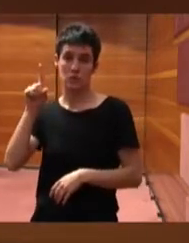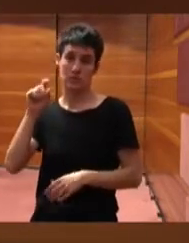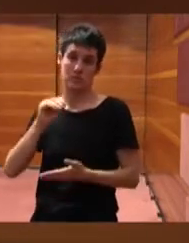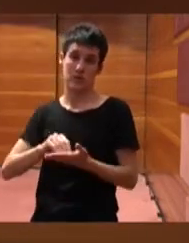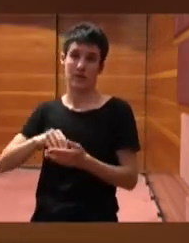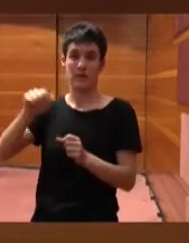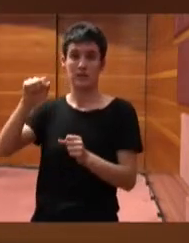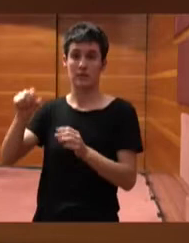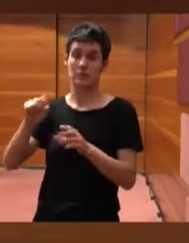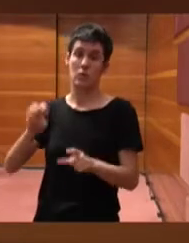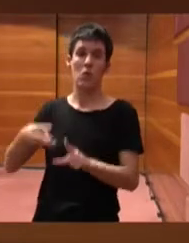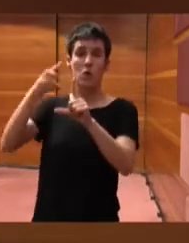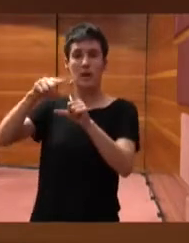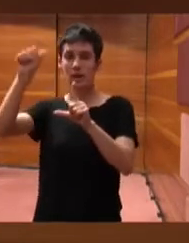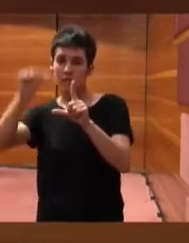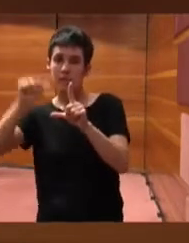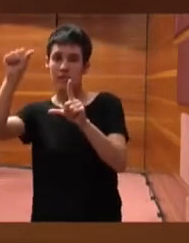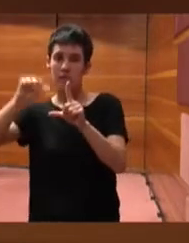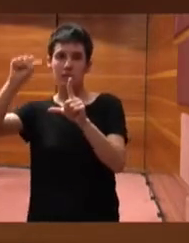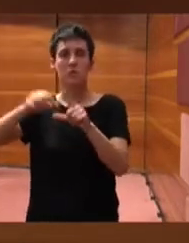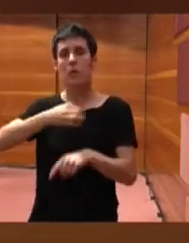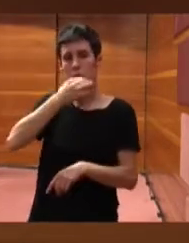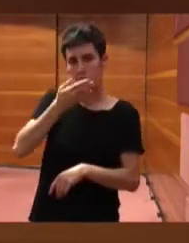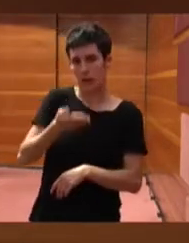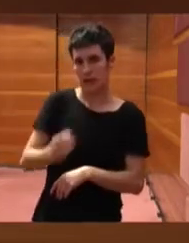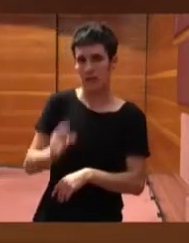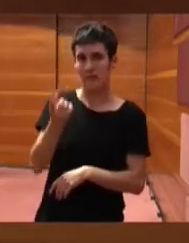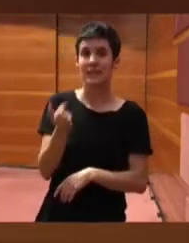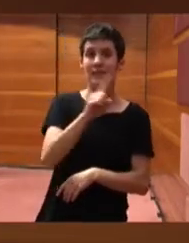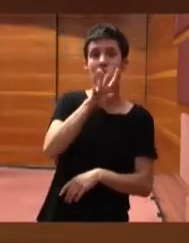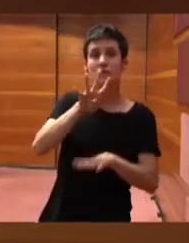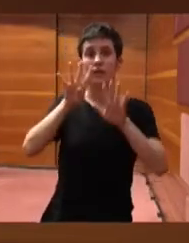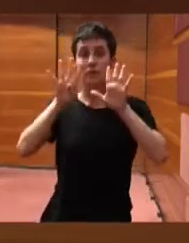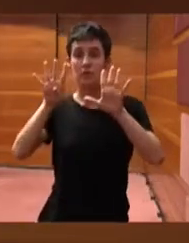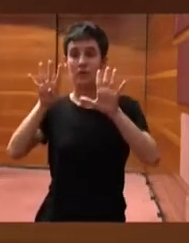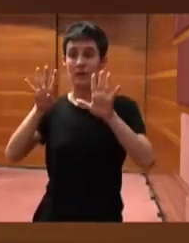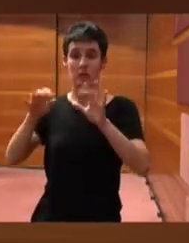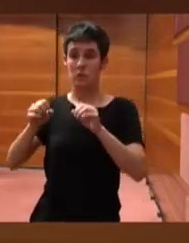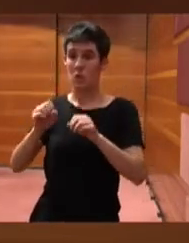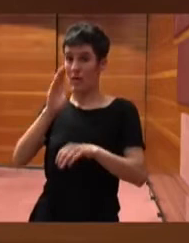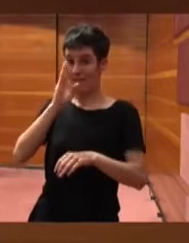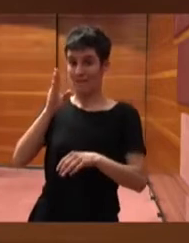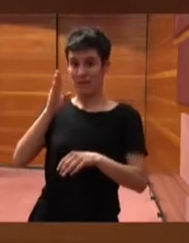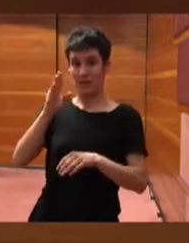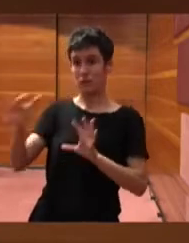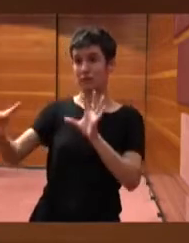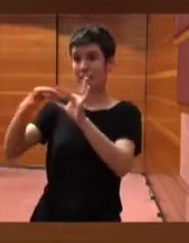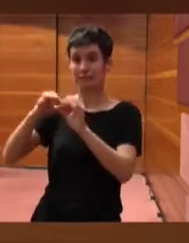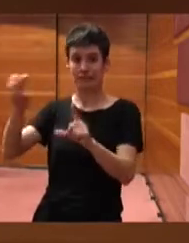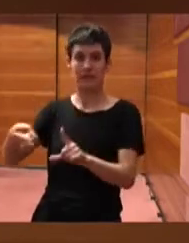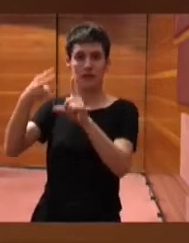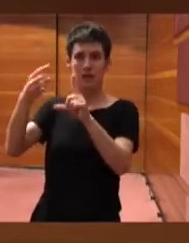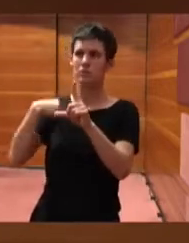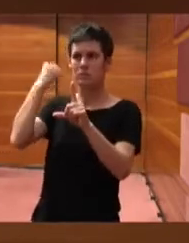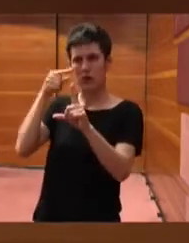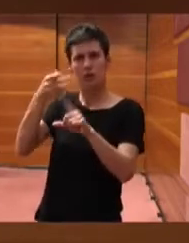vídeos grabados de las ponencias más importantes, 149 conexiones en directo vía streaming, algo que